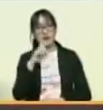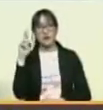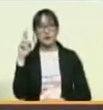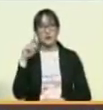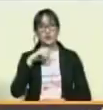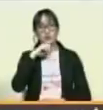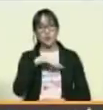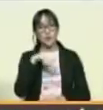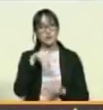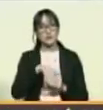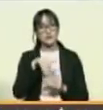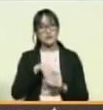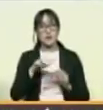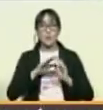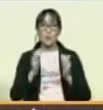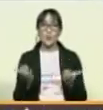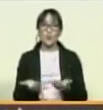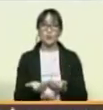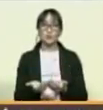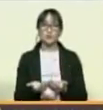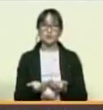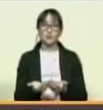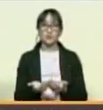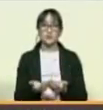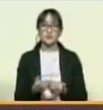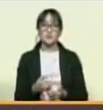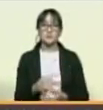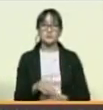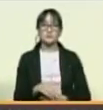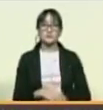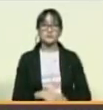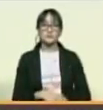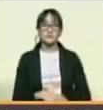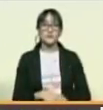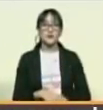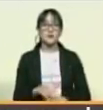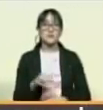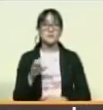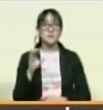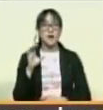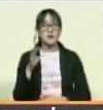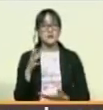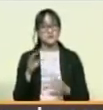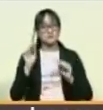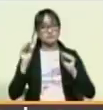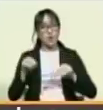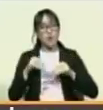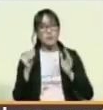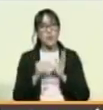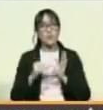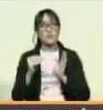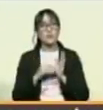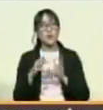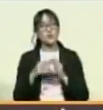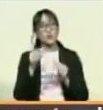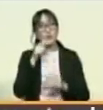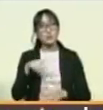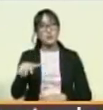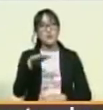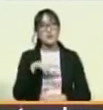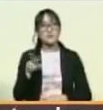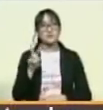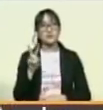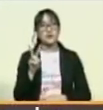la historia electoral del mundo, un país que de manera tan frecuente convoque a todo el pueblo de Venezuela.